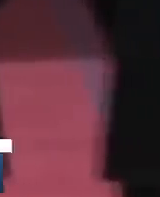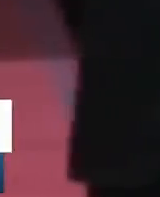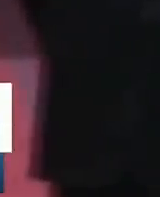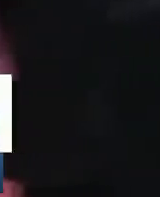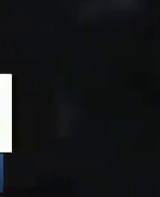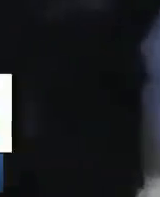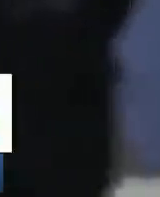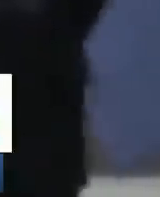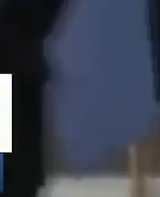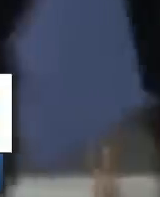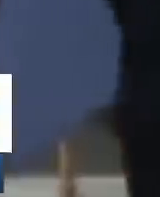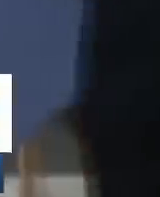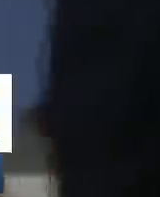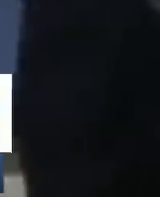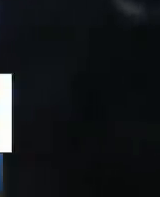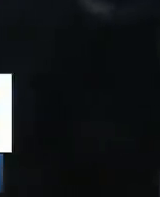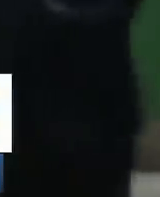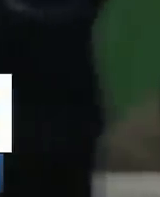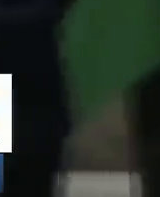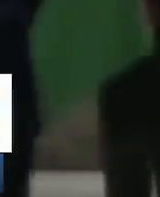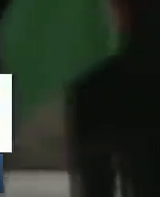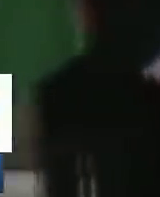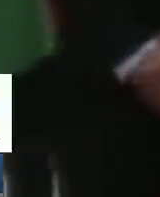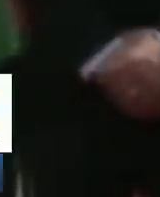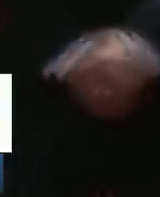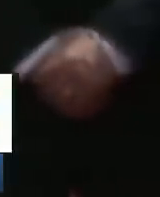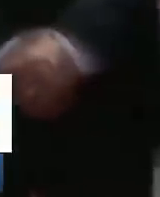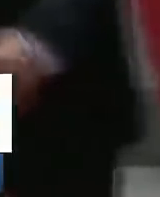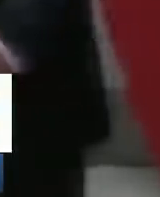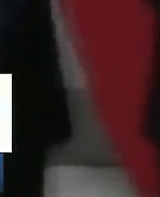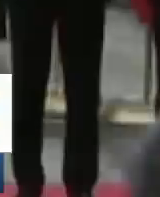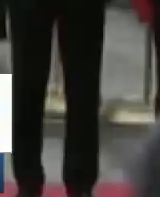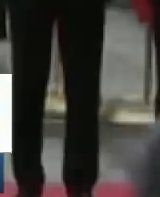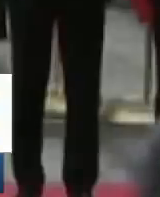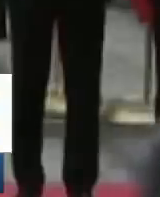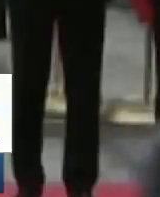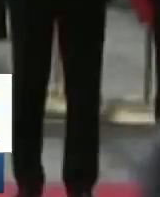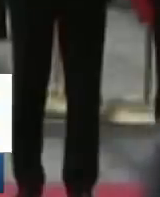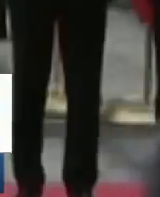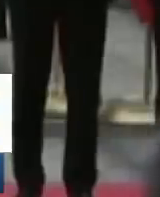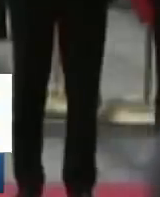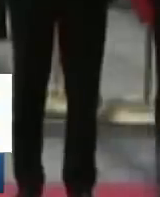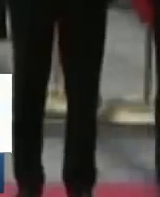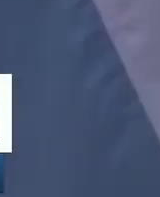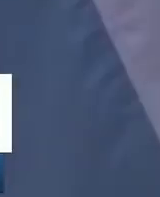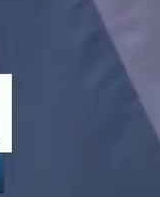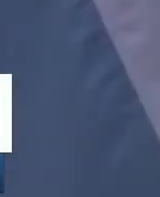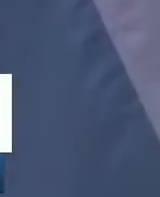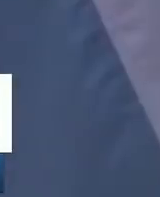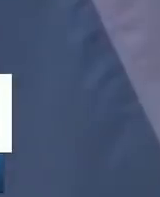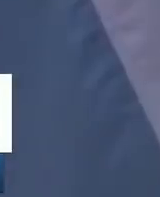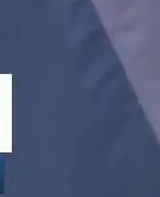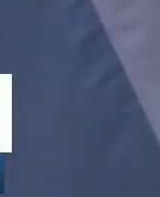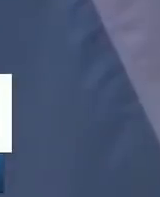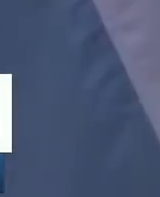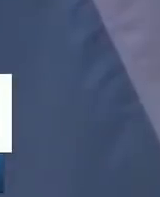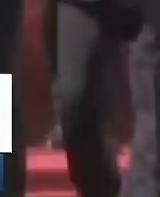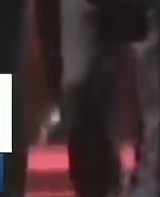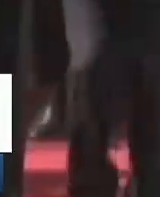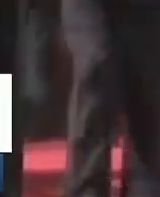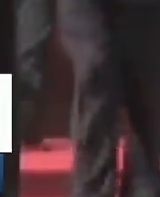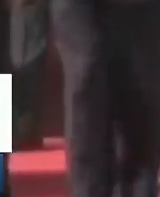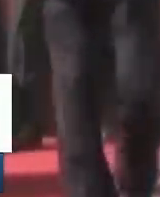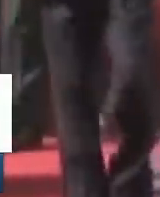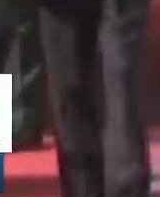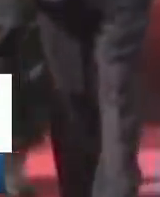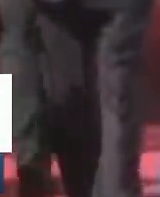En lo internacional, desde Chile, presidentes de 8 países, incluyendo Ecuador, lanzaron Prosur, organismo que reemplazará a UNASUR.